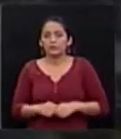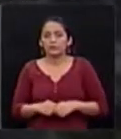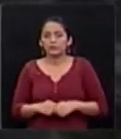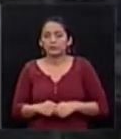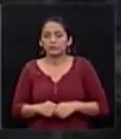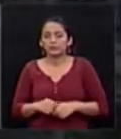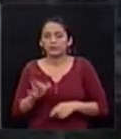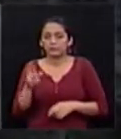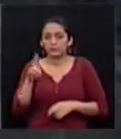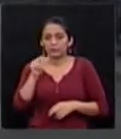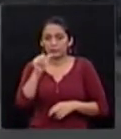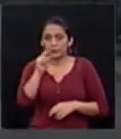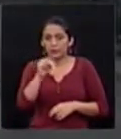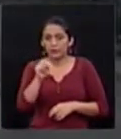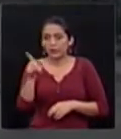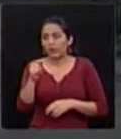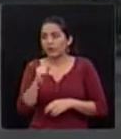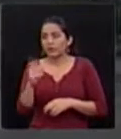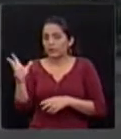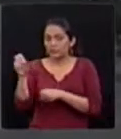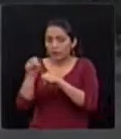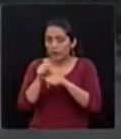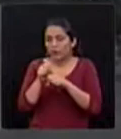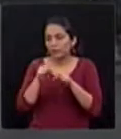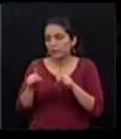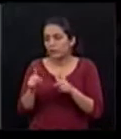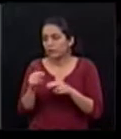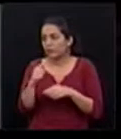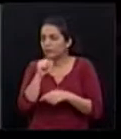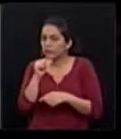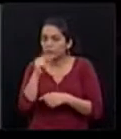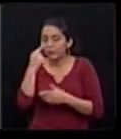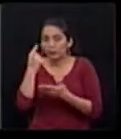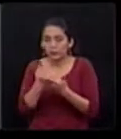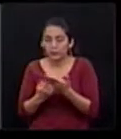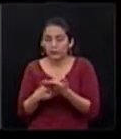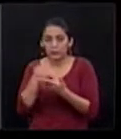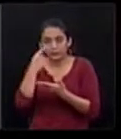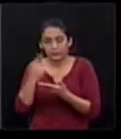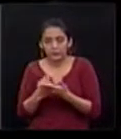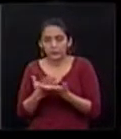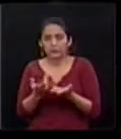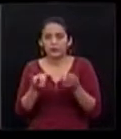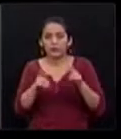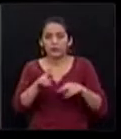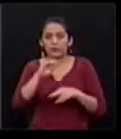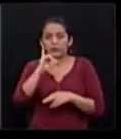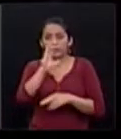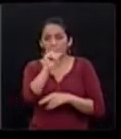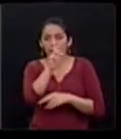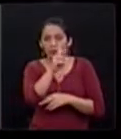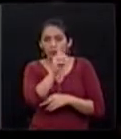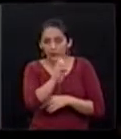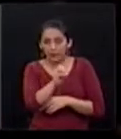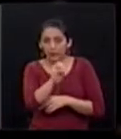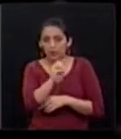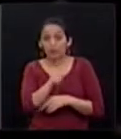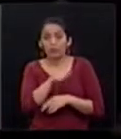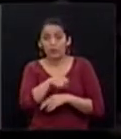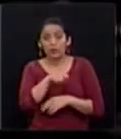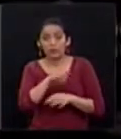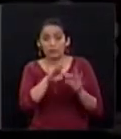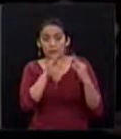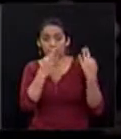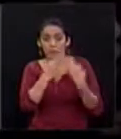pruebas para formular cargos. Asimismo, arresto domiciliario para Ricardo R., familiar del vicepresidente de la República por